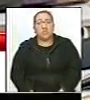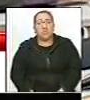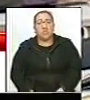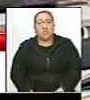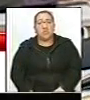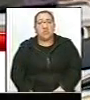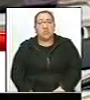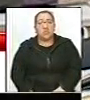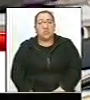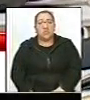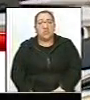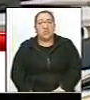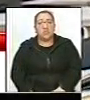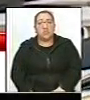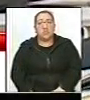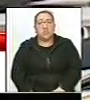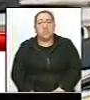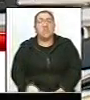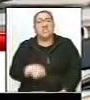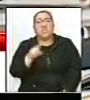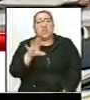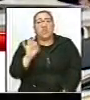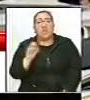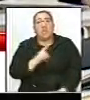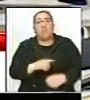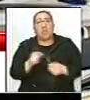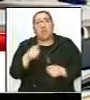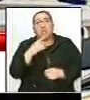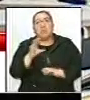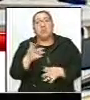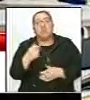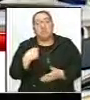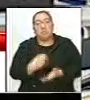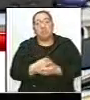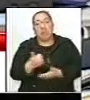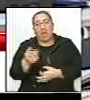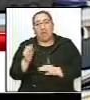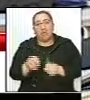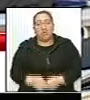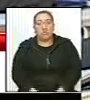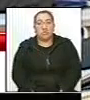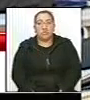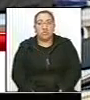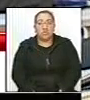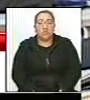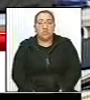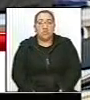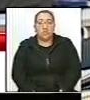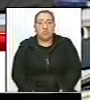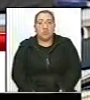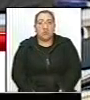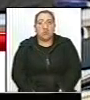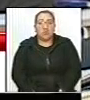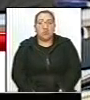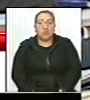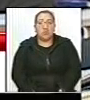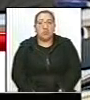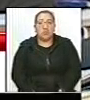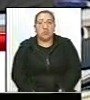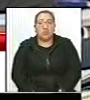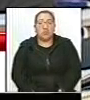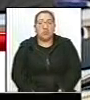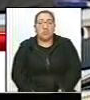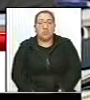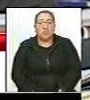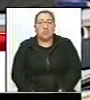de 150. Y lo que dicen ellos es por lo menos que nos paguen el costo de producción. Yo creo ahí hace falta una política